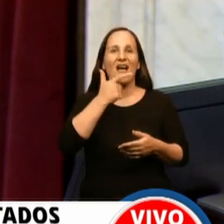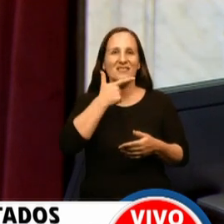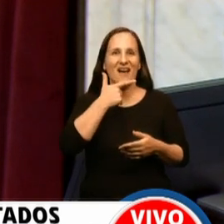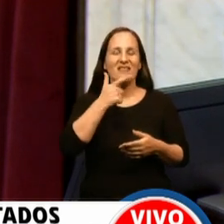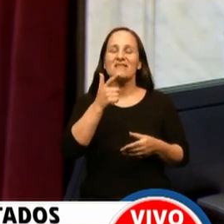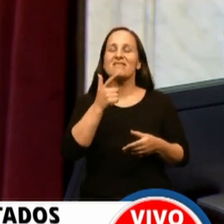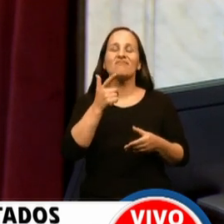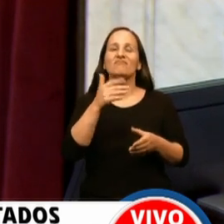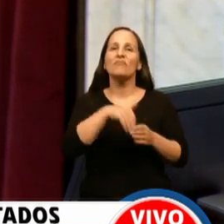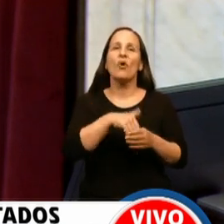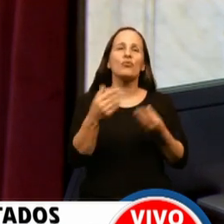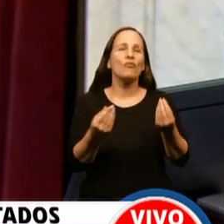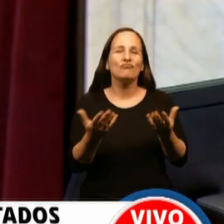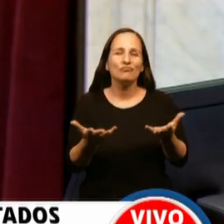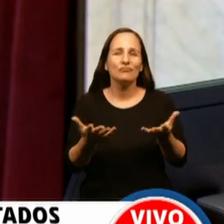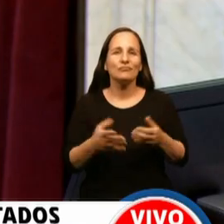voto